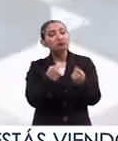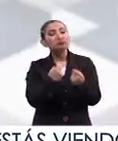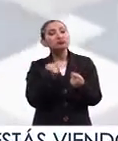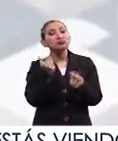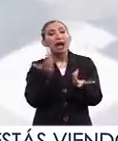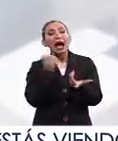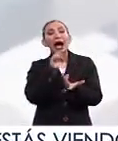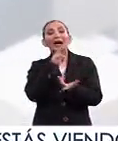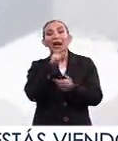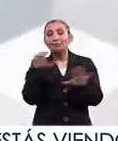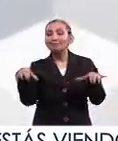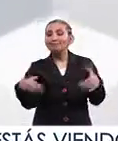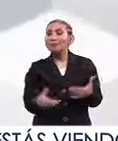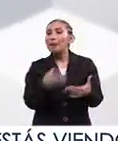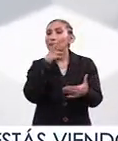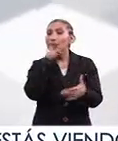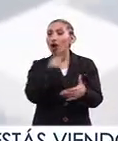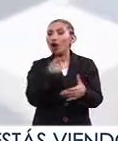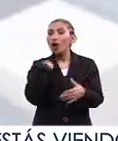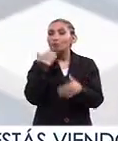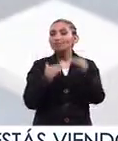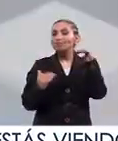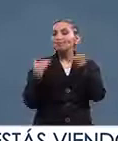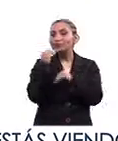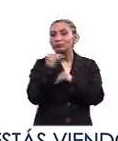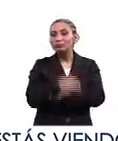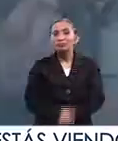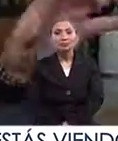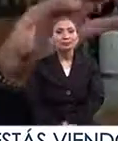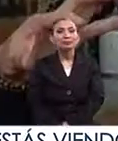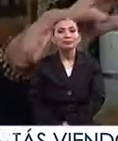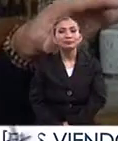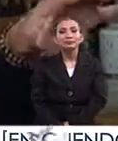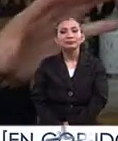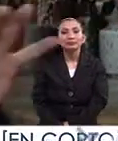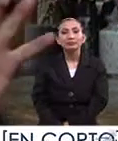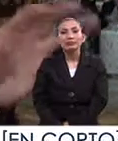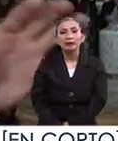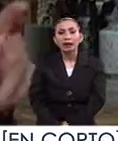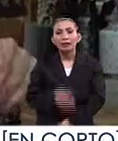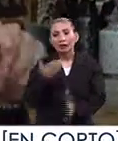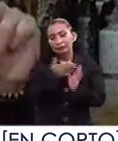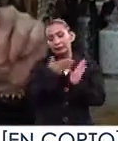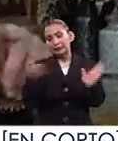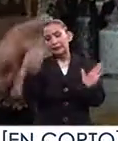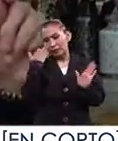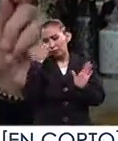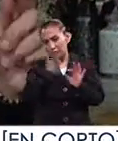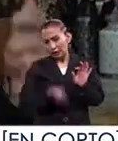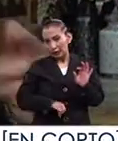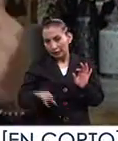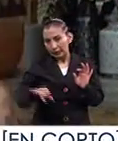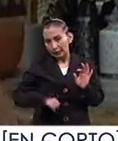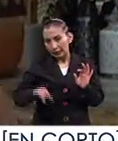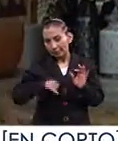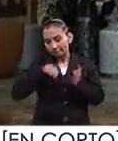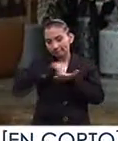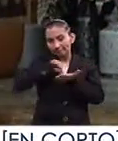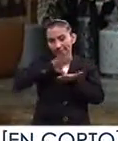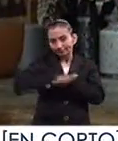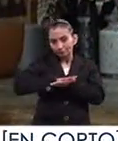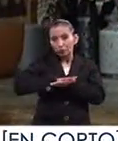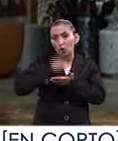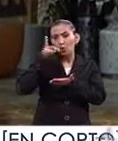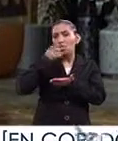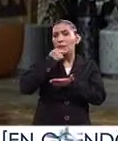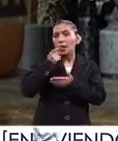nominación al Ariel en la categoría de Mejor Ópera Prima. Vino una etapa muy interesante que me contrató